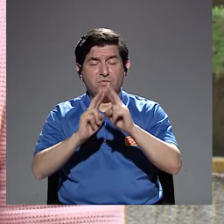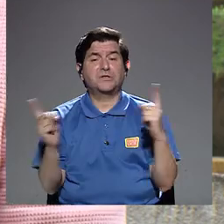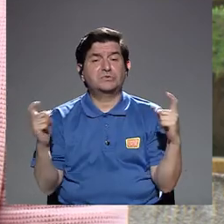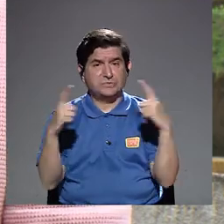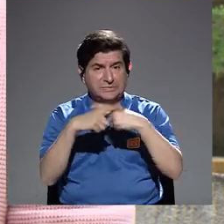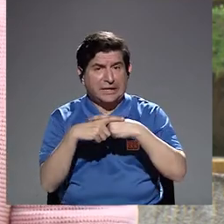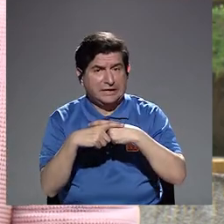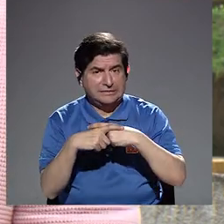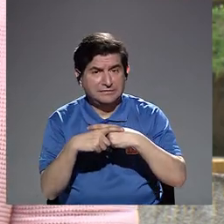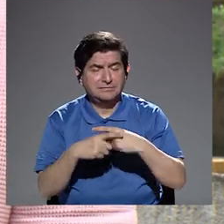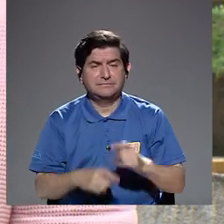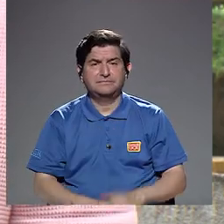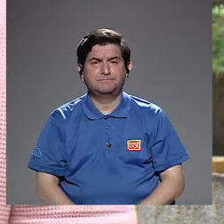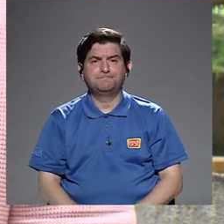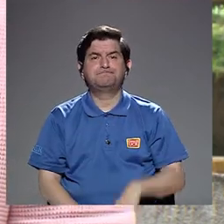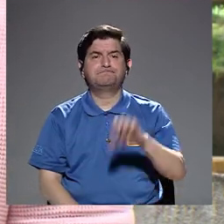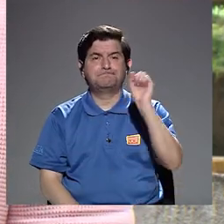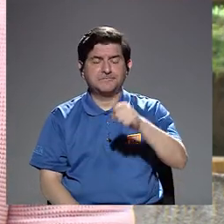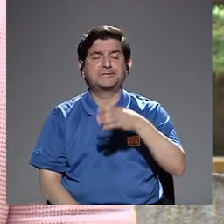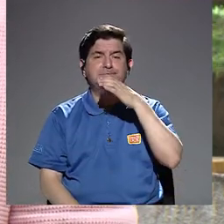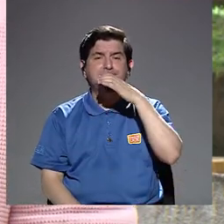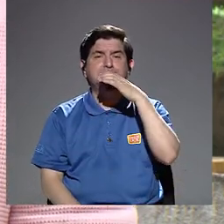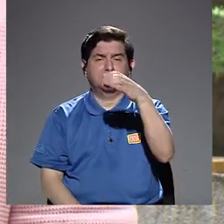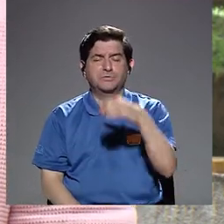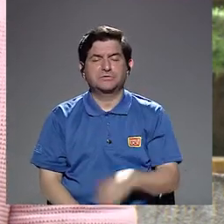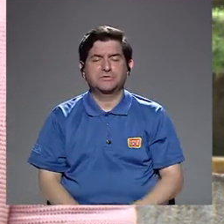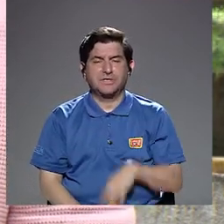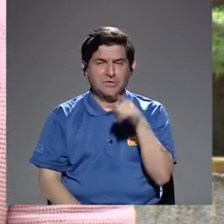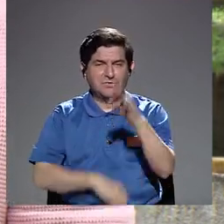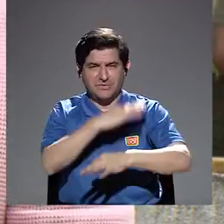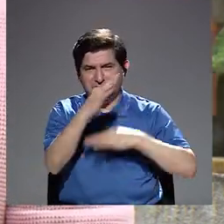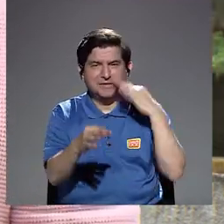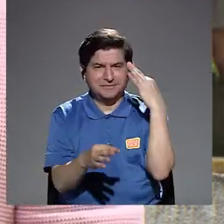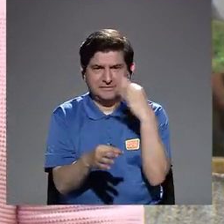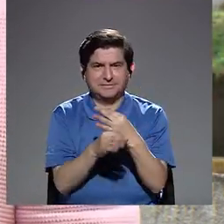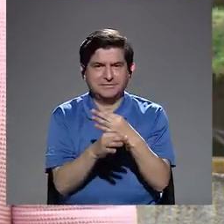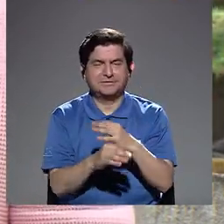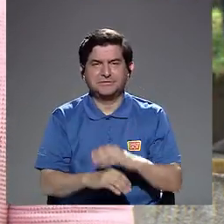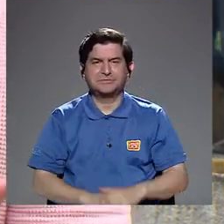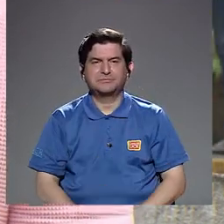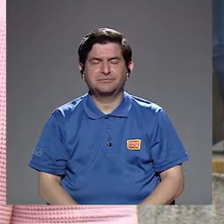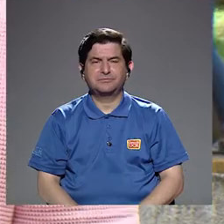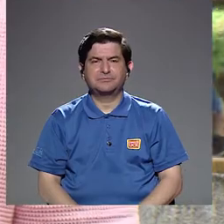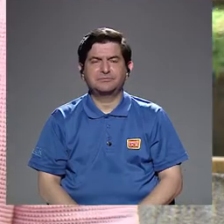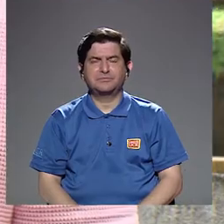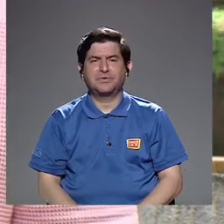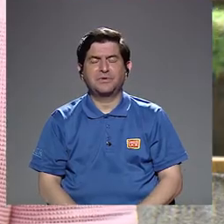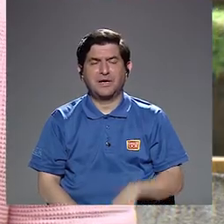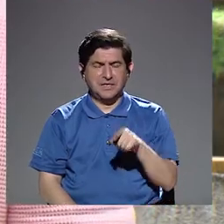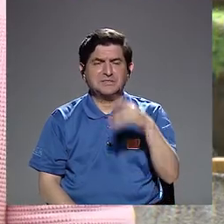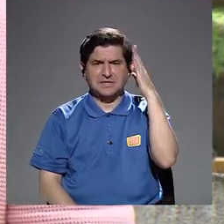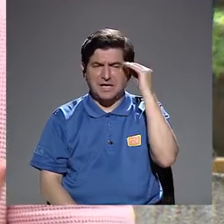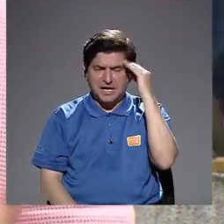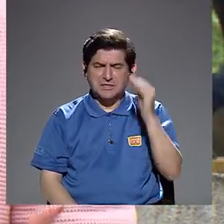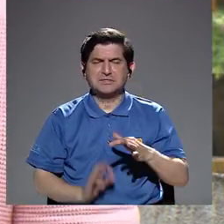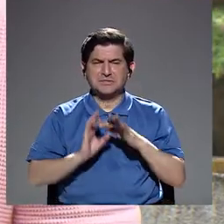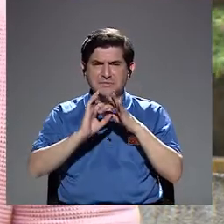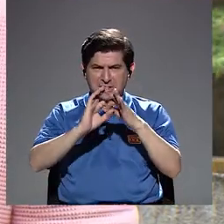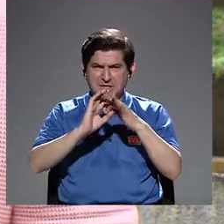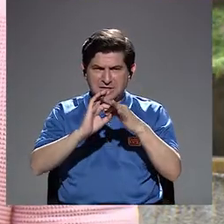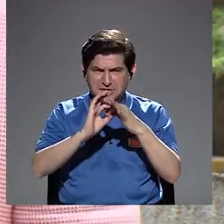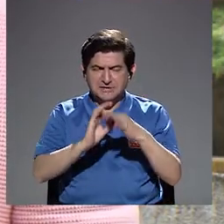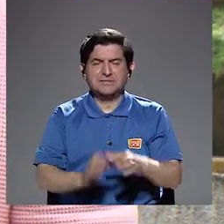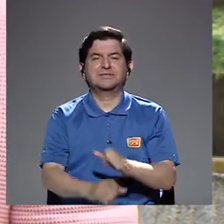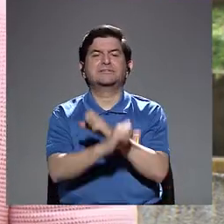complejo. Entonces, sí, pues nuestra recomendación va mucho en esta línea de vivir la sexualidad de forma